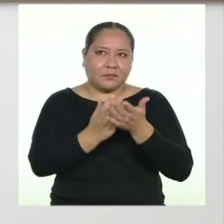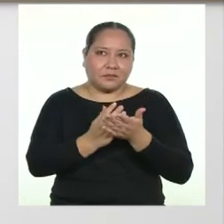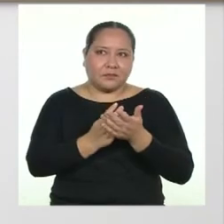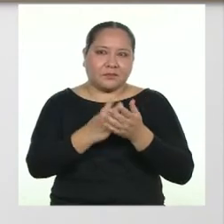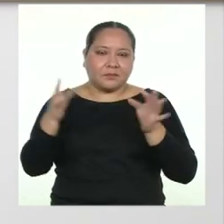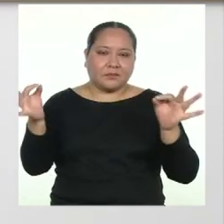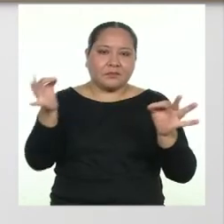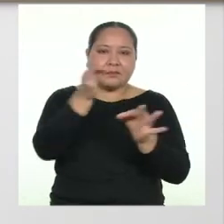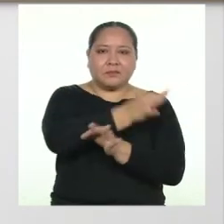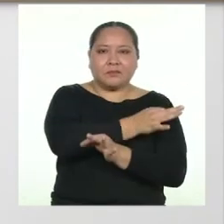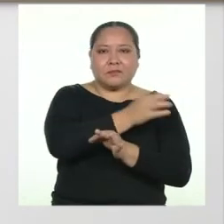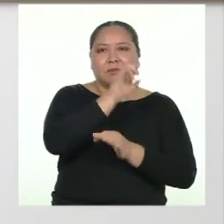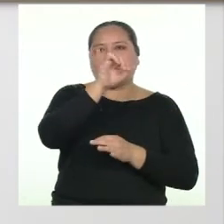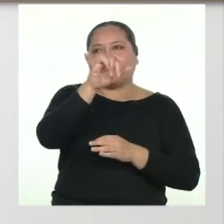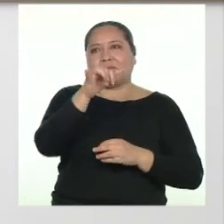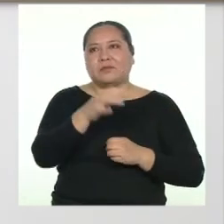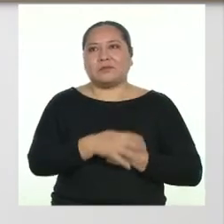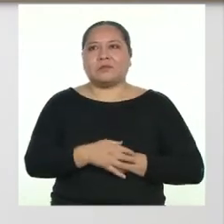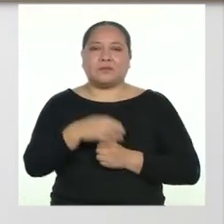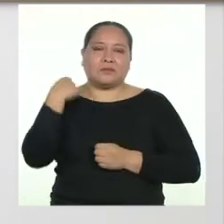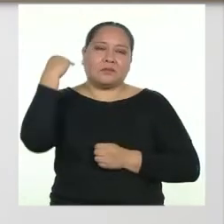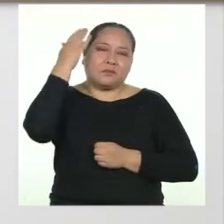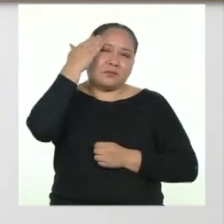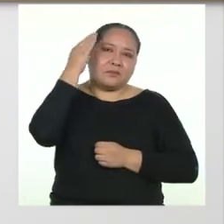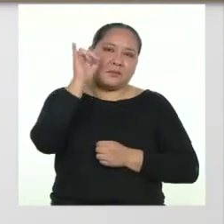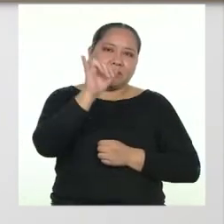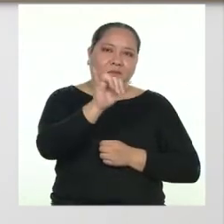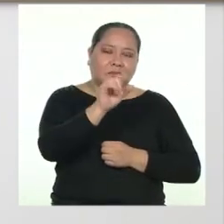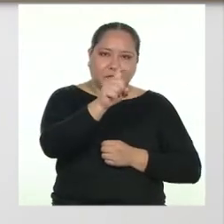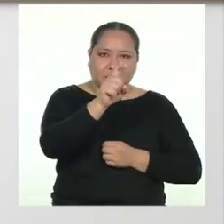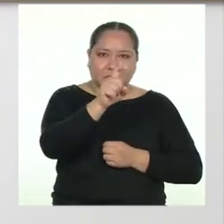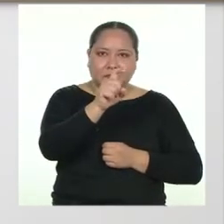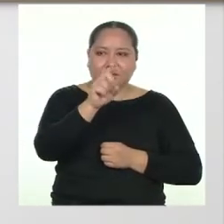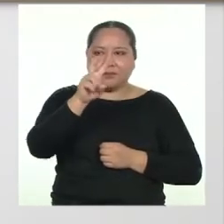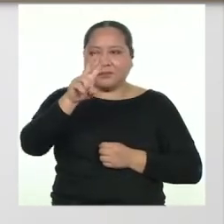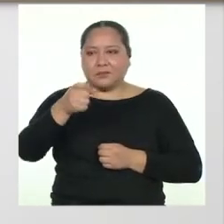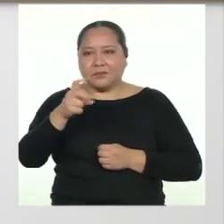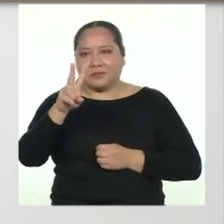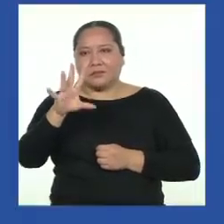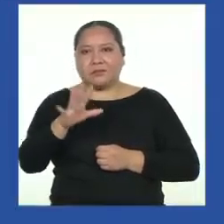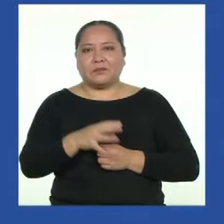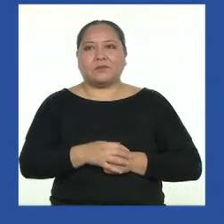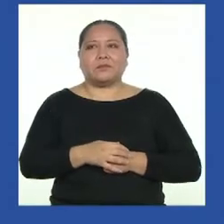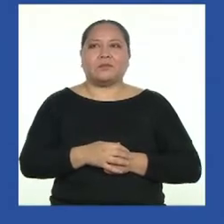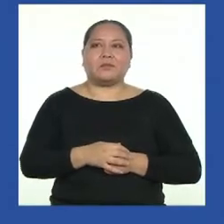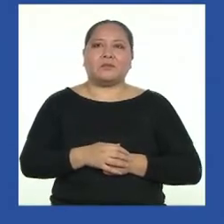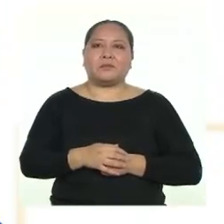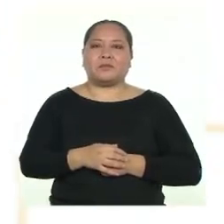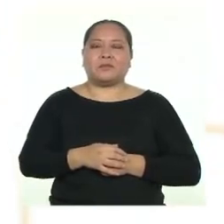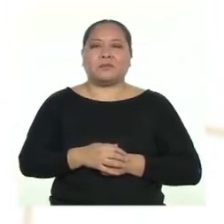será hallar el valor de y, sabiendo que x es 2,5.